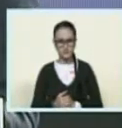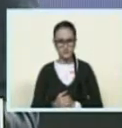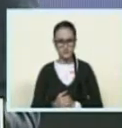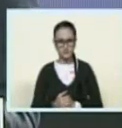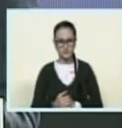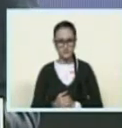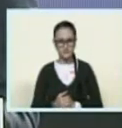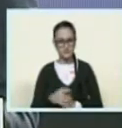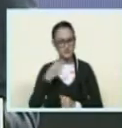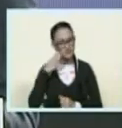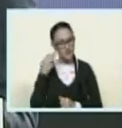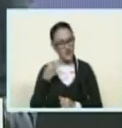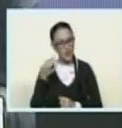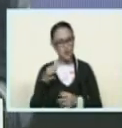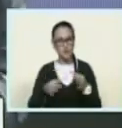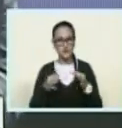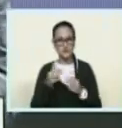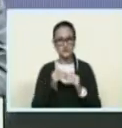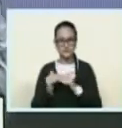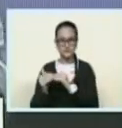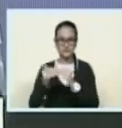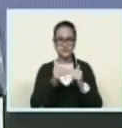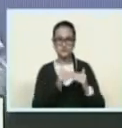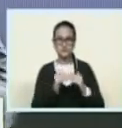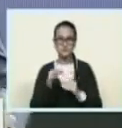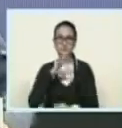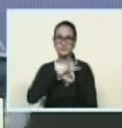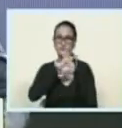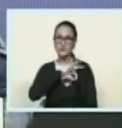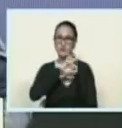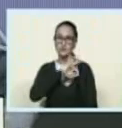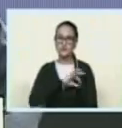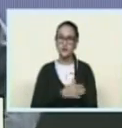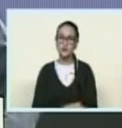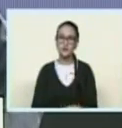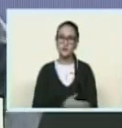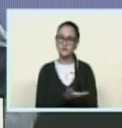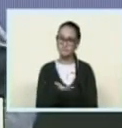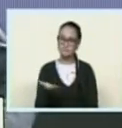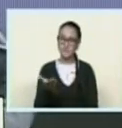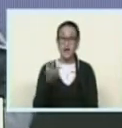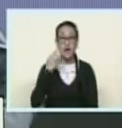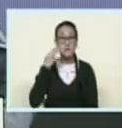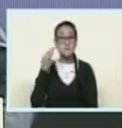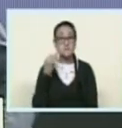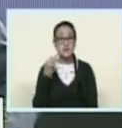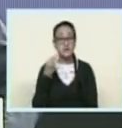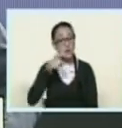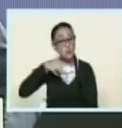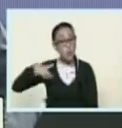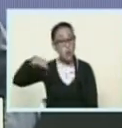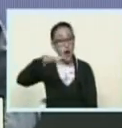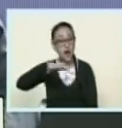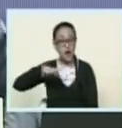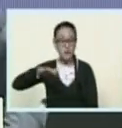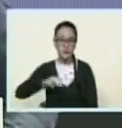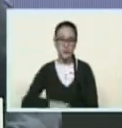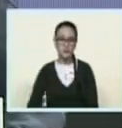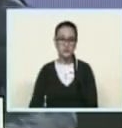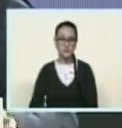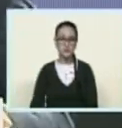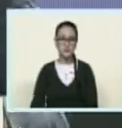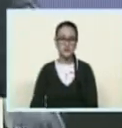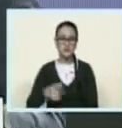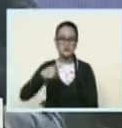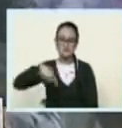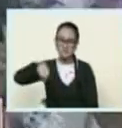creer en la justicia y en la igualdad social. Es creer en el poder popular. Es creer que es